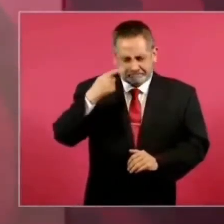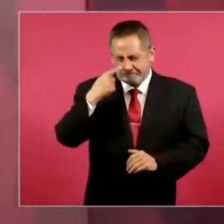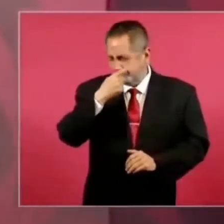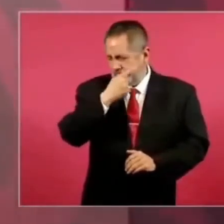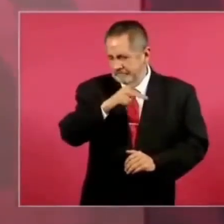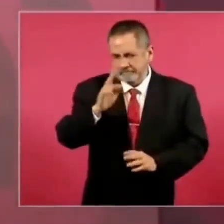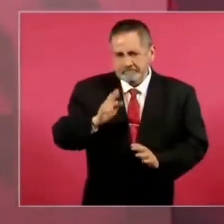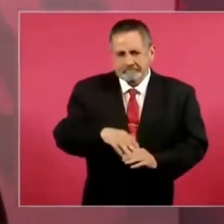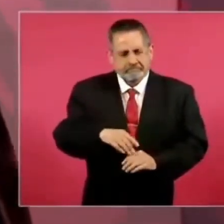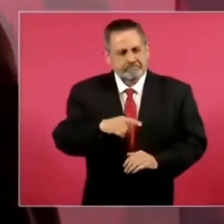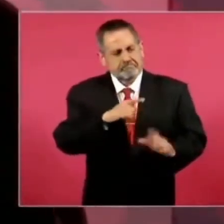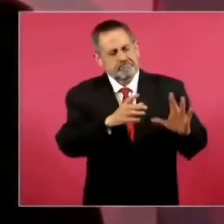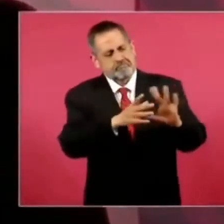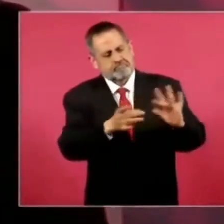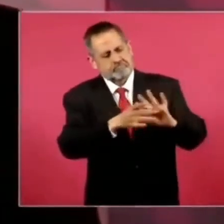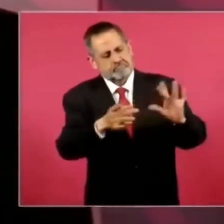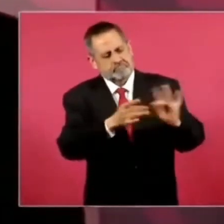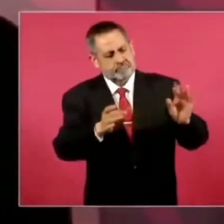esgrima,